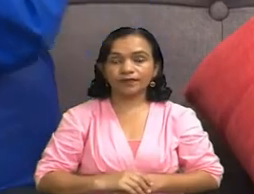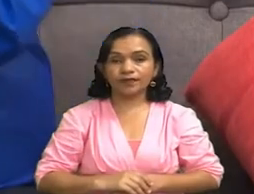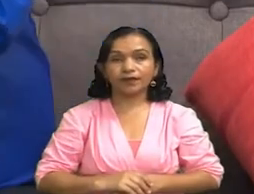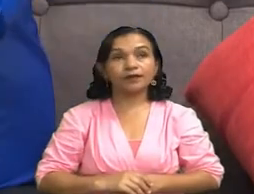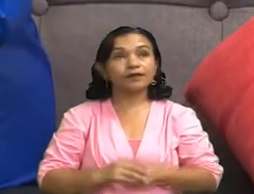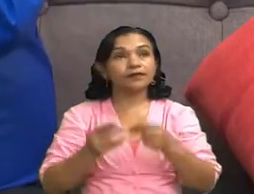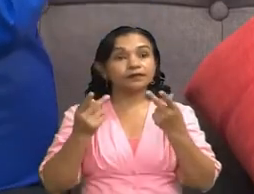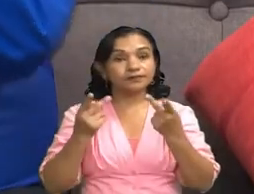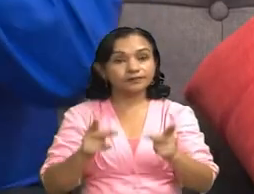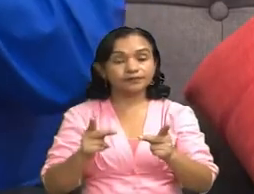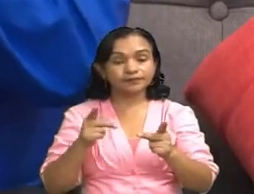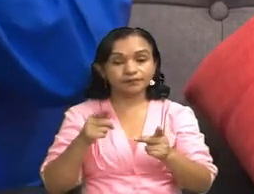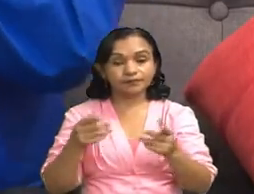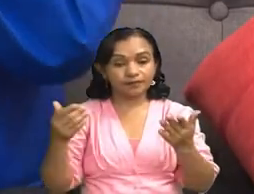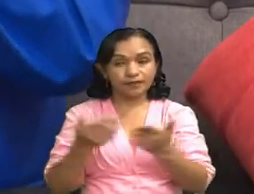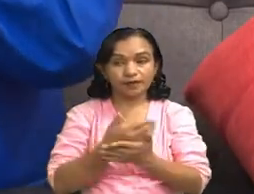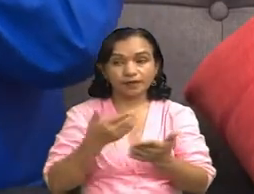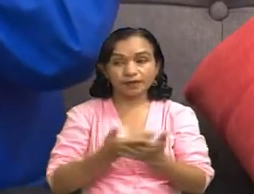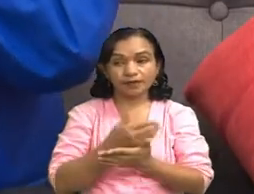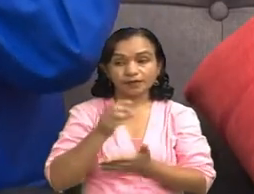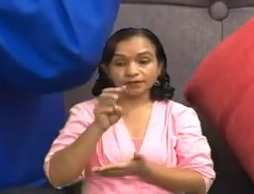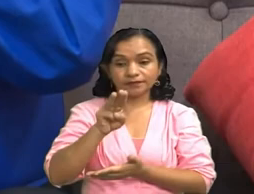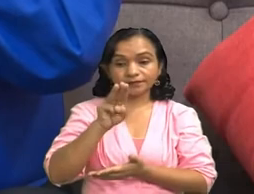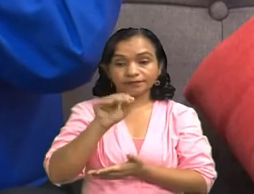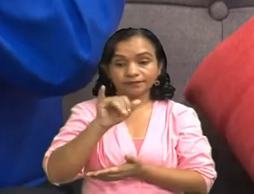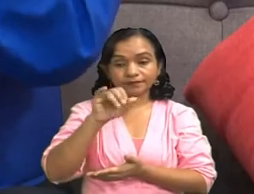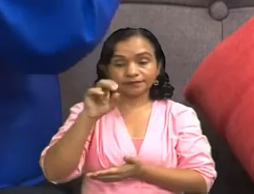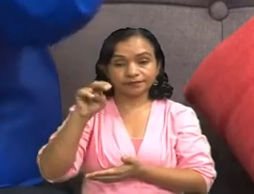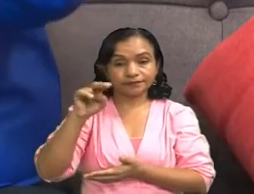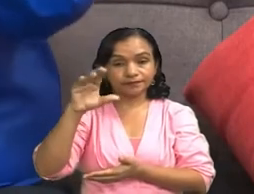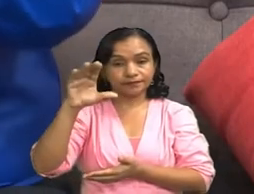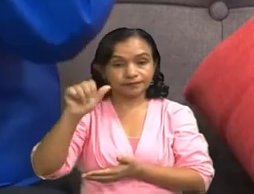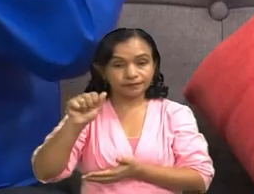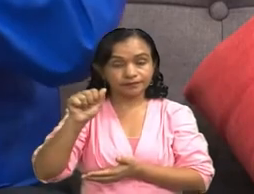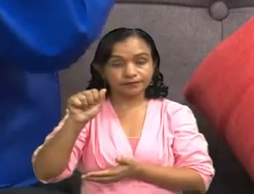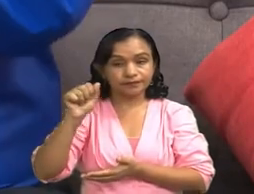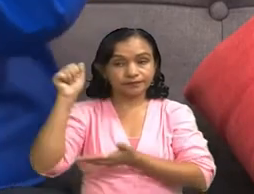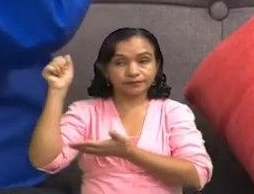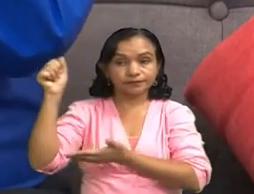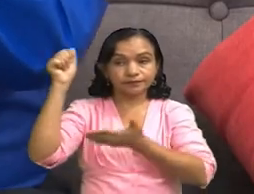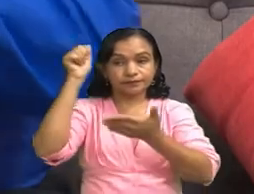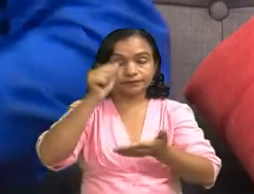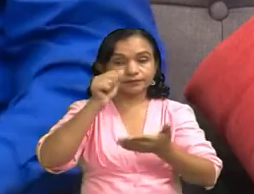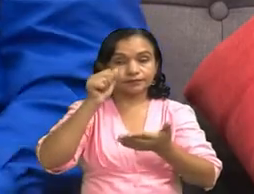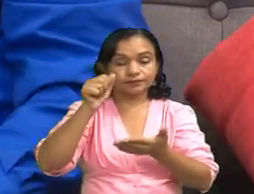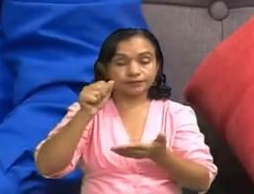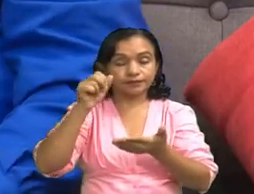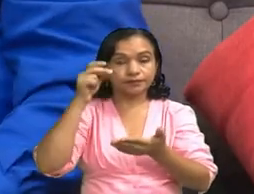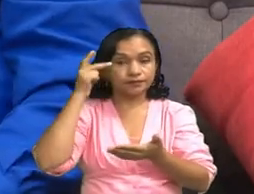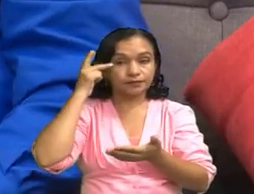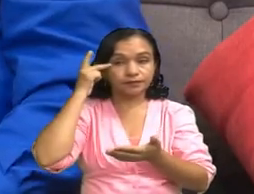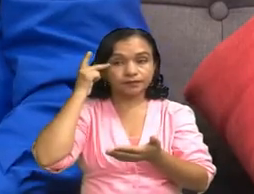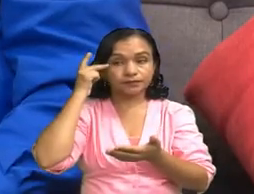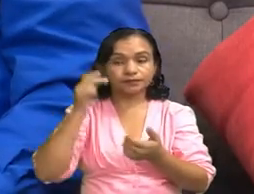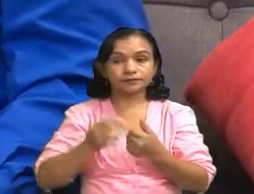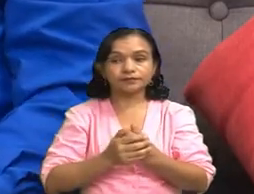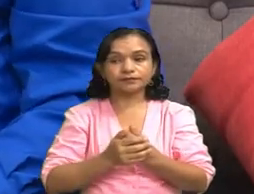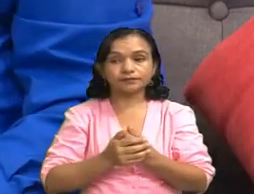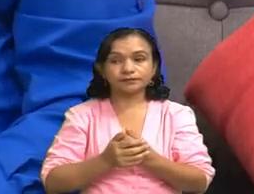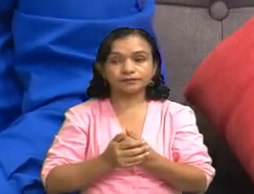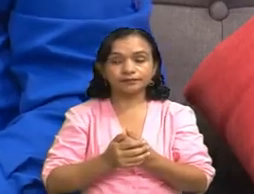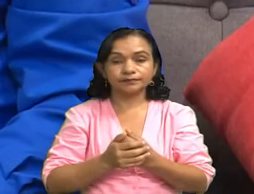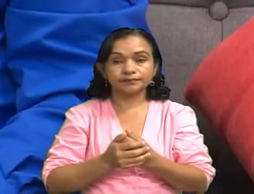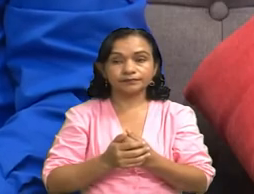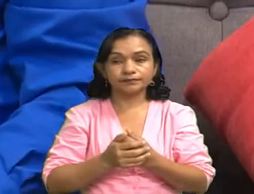Pero este matadero nuevo que se llama Mainca, que vinieron unos inversionistas de Corea. Costa Caribe, ¿no? Está en la